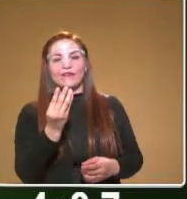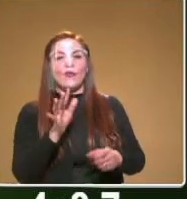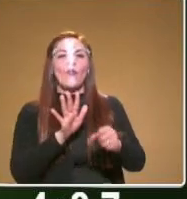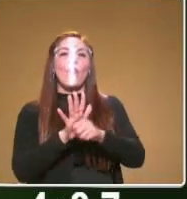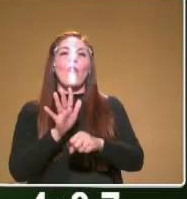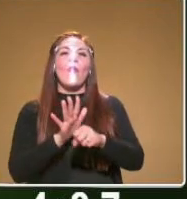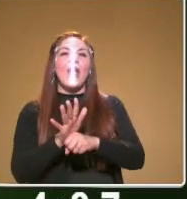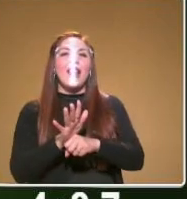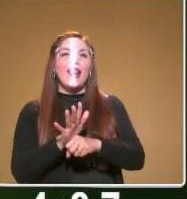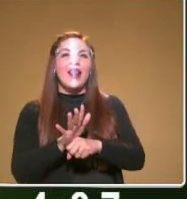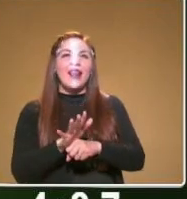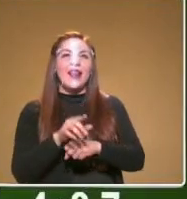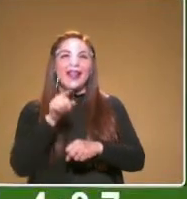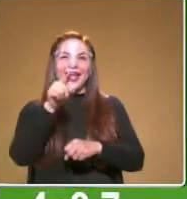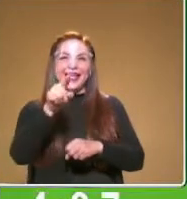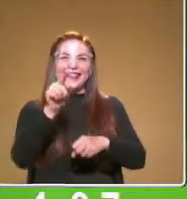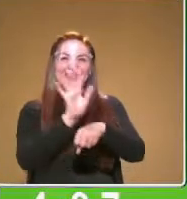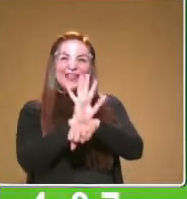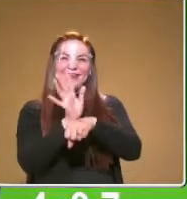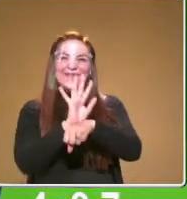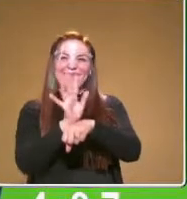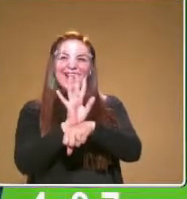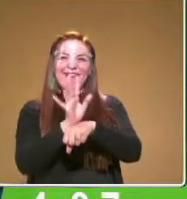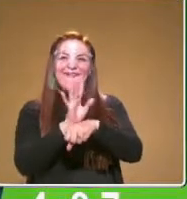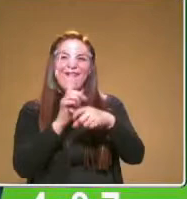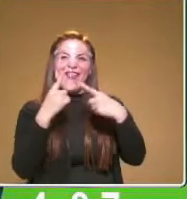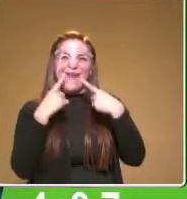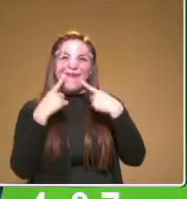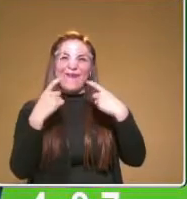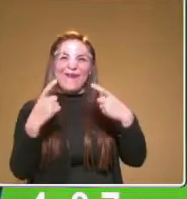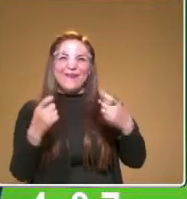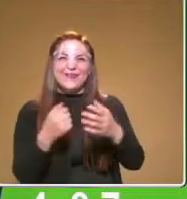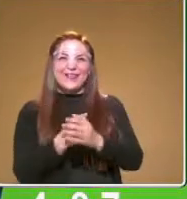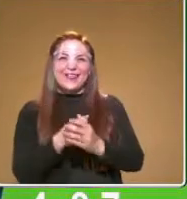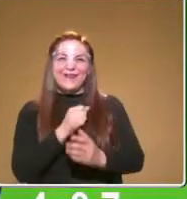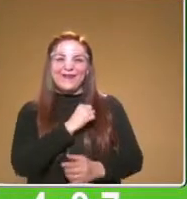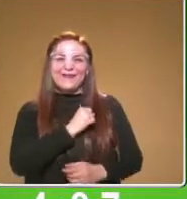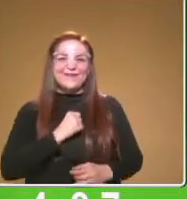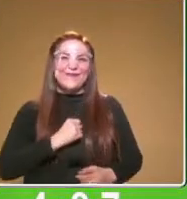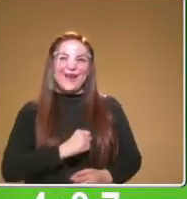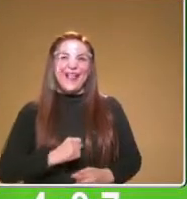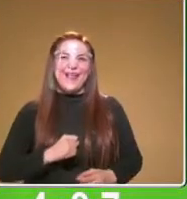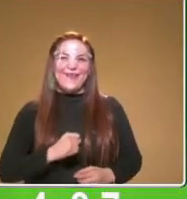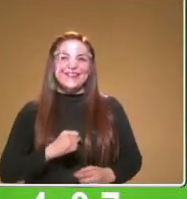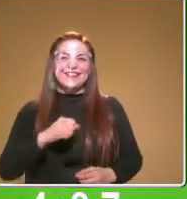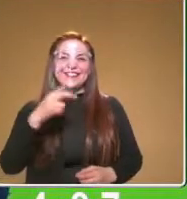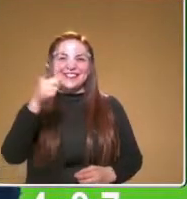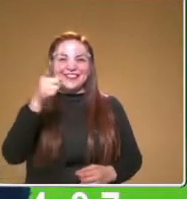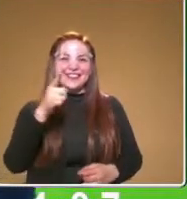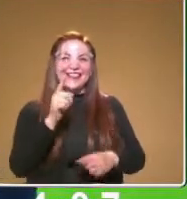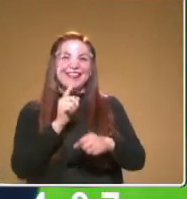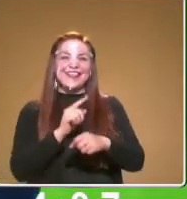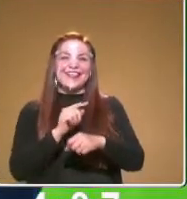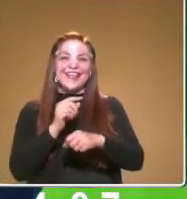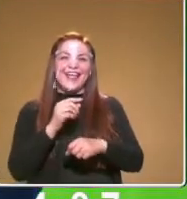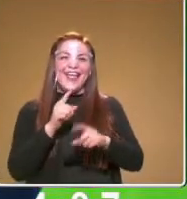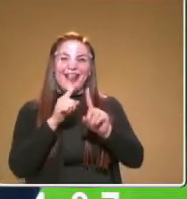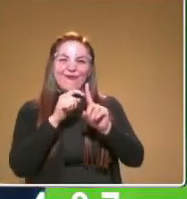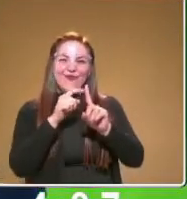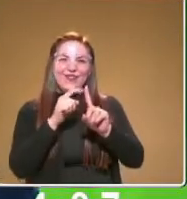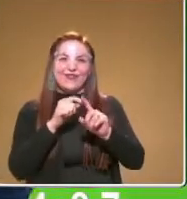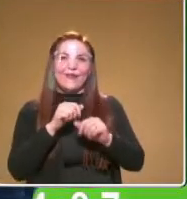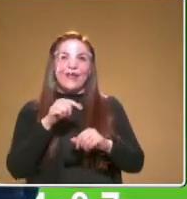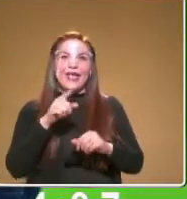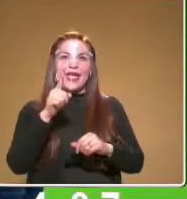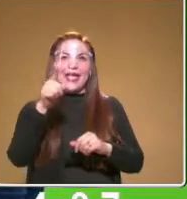qué bonito es. Es de una película muy famosa ahí de los superhéroes. Es un superhéroe. ¿Verdad? Exactamente. A ver, maestra, si da un medio de giro.